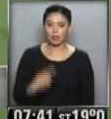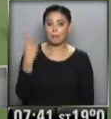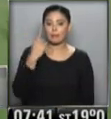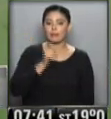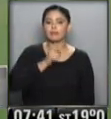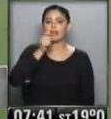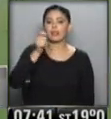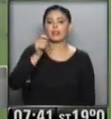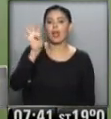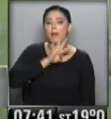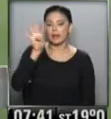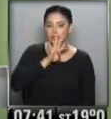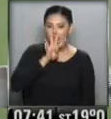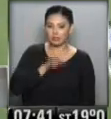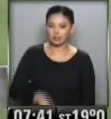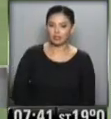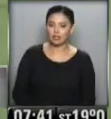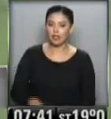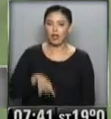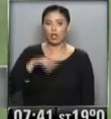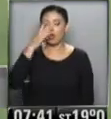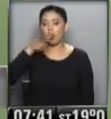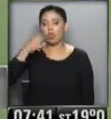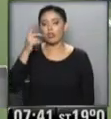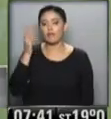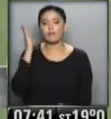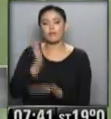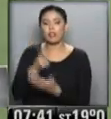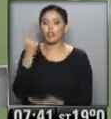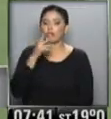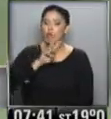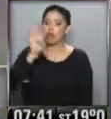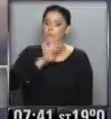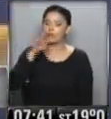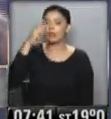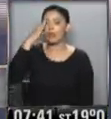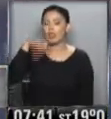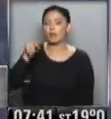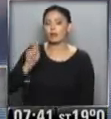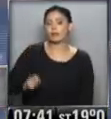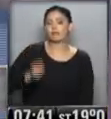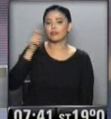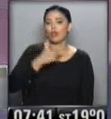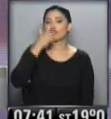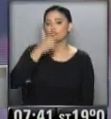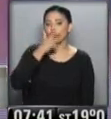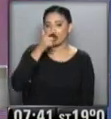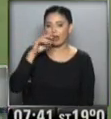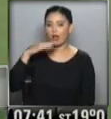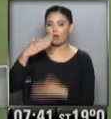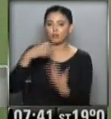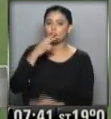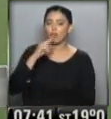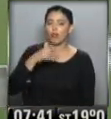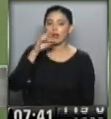amarilla, posteriormente por una nueva falta, la doble amarilla, y en consecuencia se pierde el partido de vuelta, expulsado Ledesma,